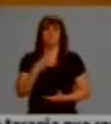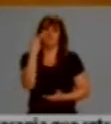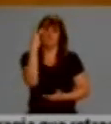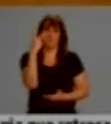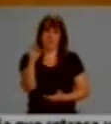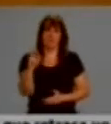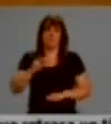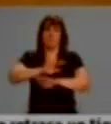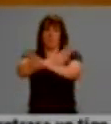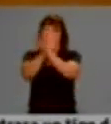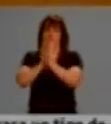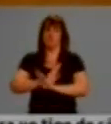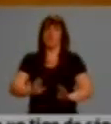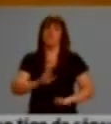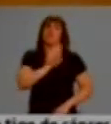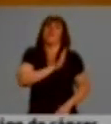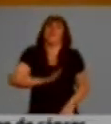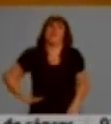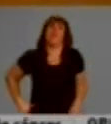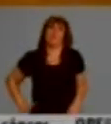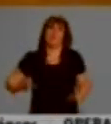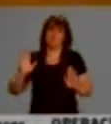Veinteava y última de momento.